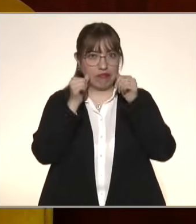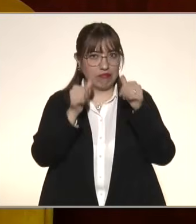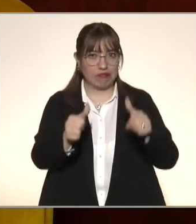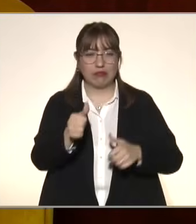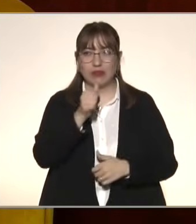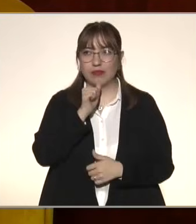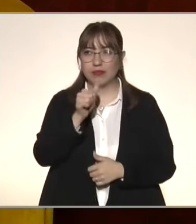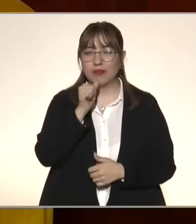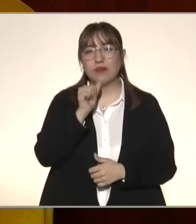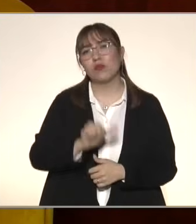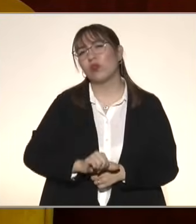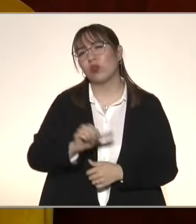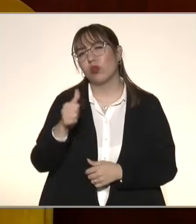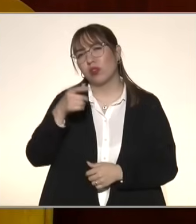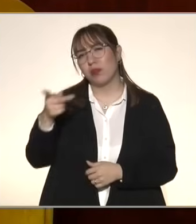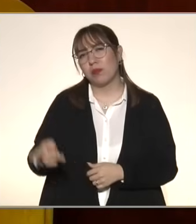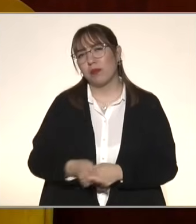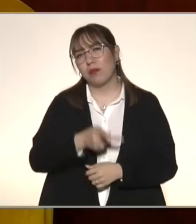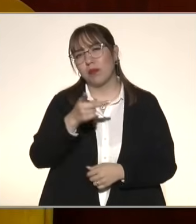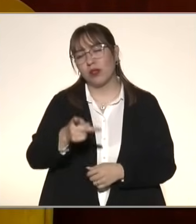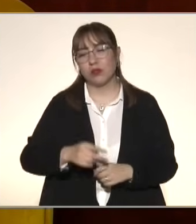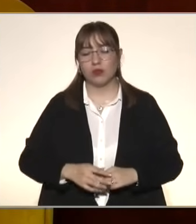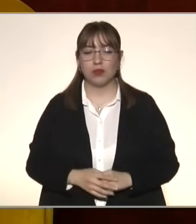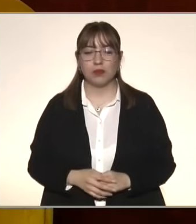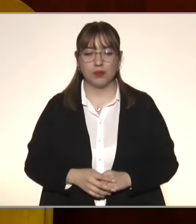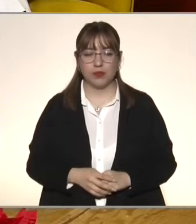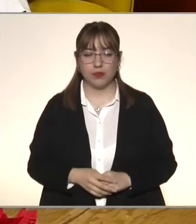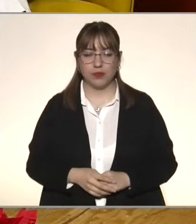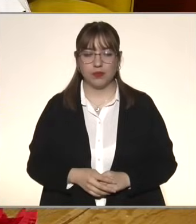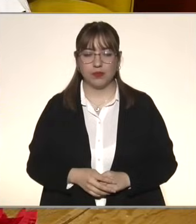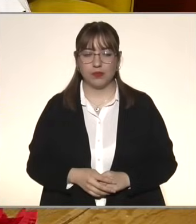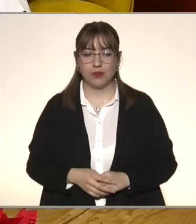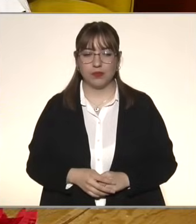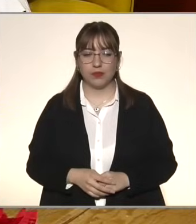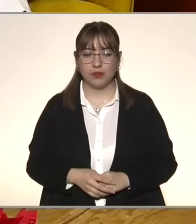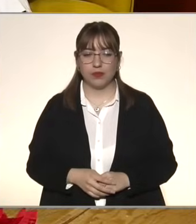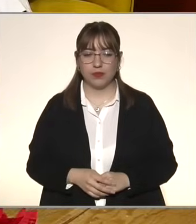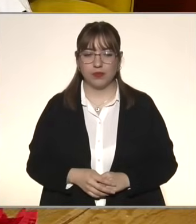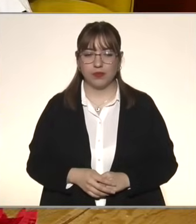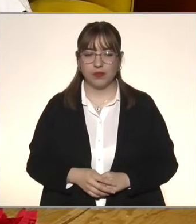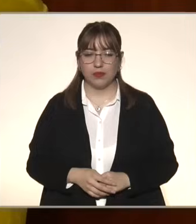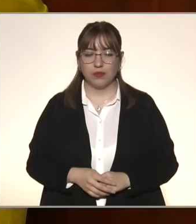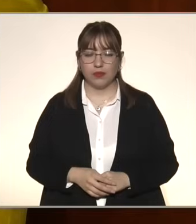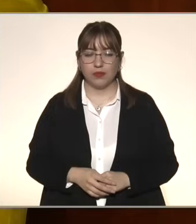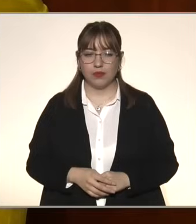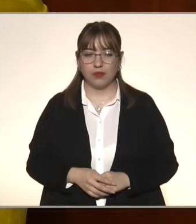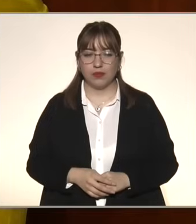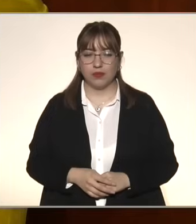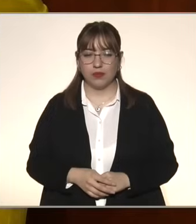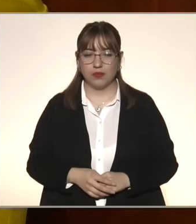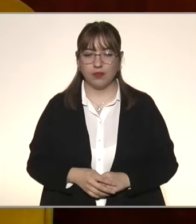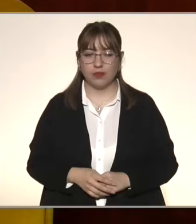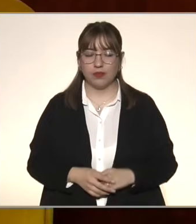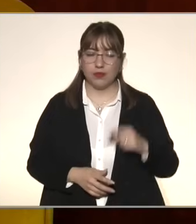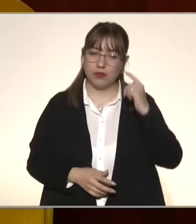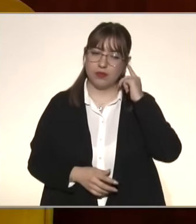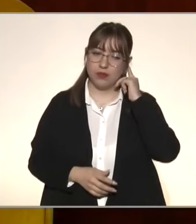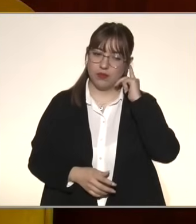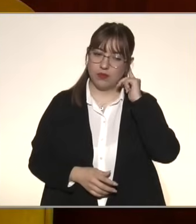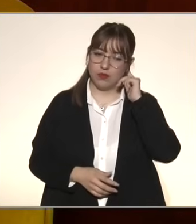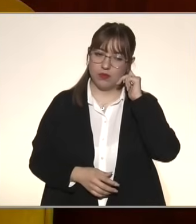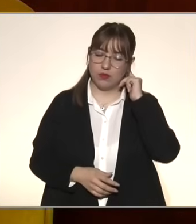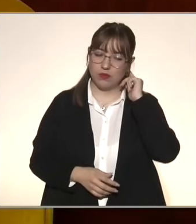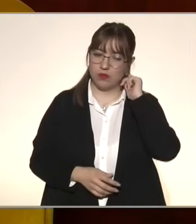pregunta, Cris, que también se quedó pendiente y que creo que sí me gustaría que se retomara, es donde nos preguntan, ¿cómo sé que